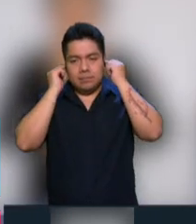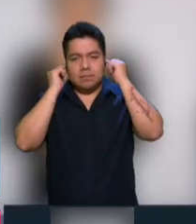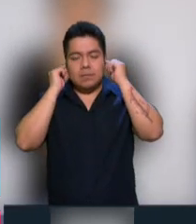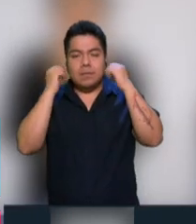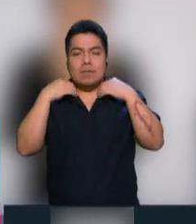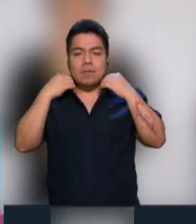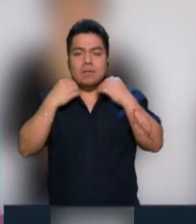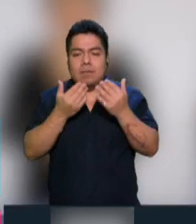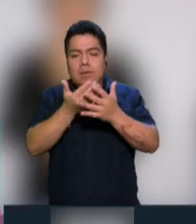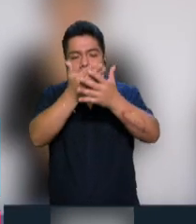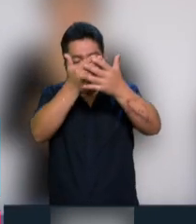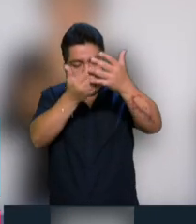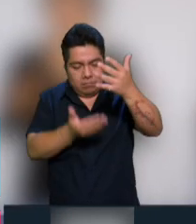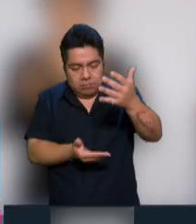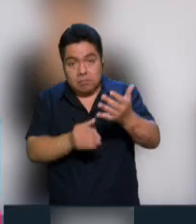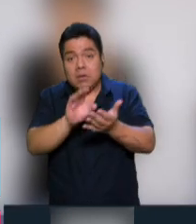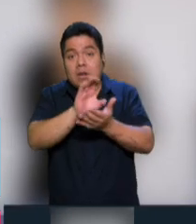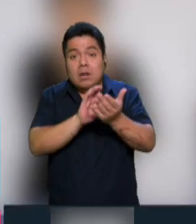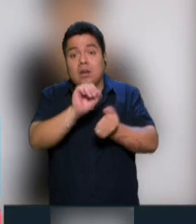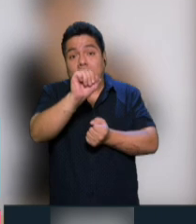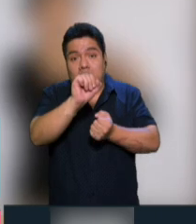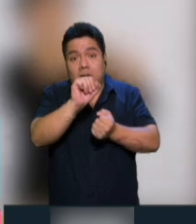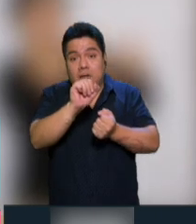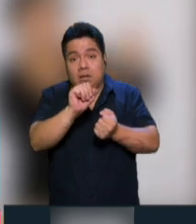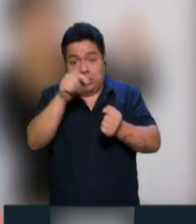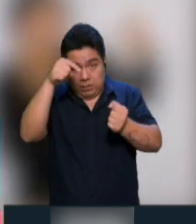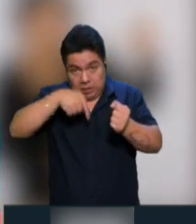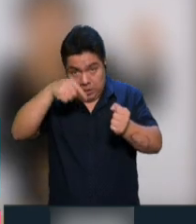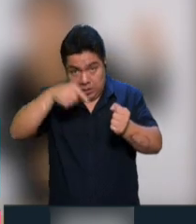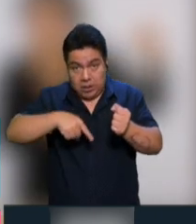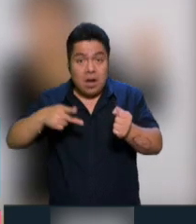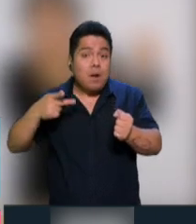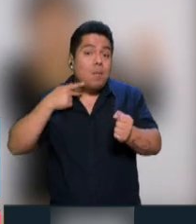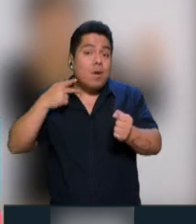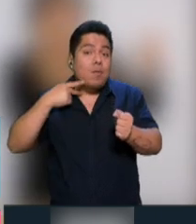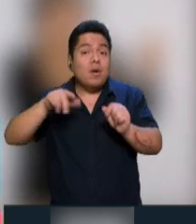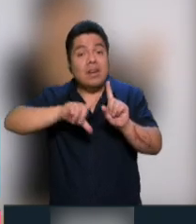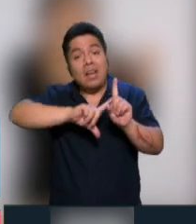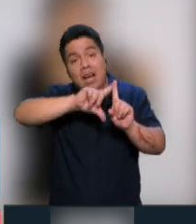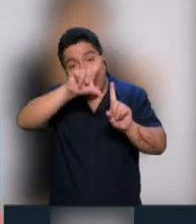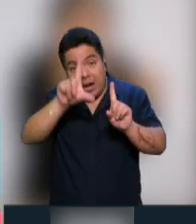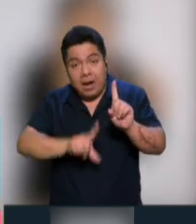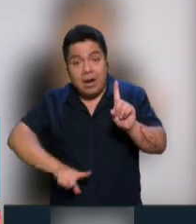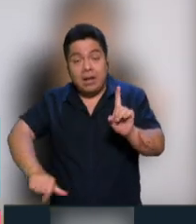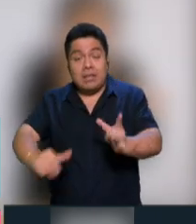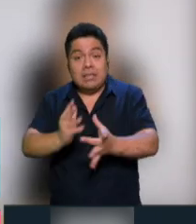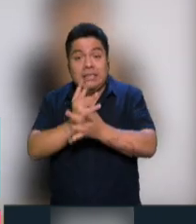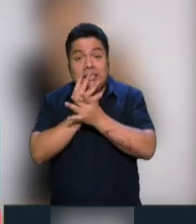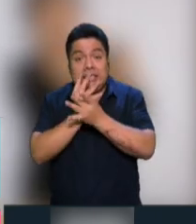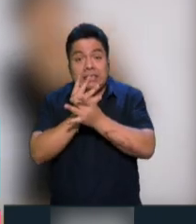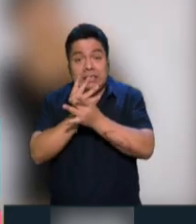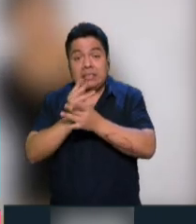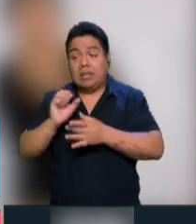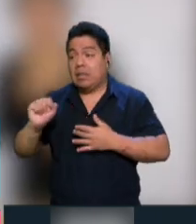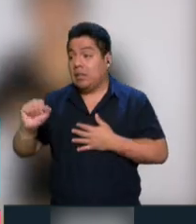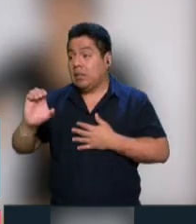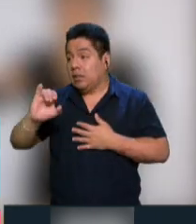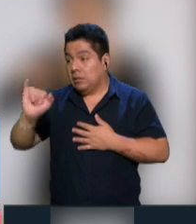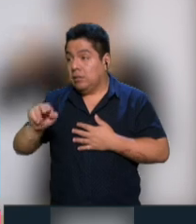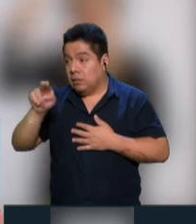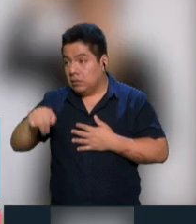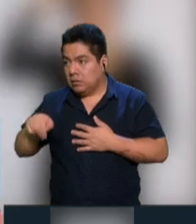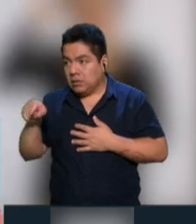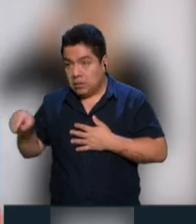En ningún lugar de la Constitución política de los Estados Unidos mexicanos dice que la Corte puede cambiar